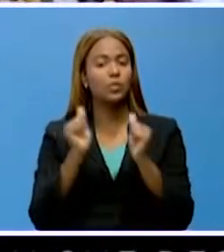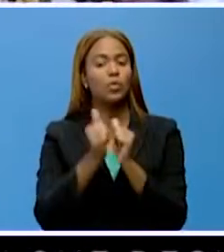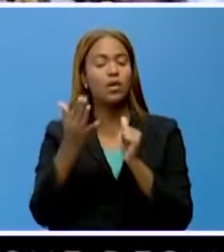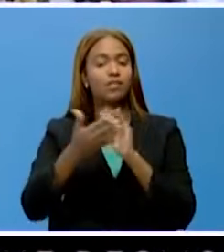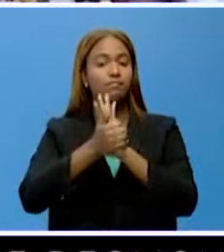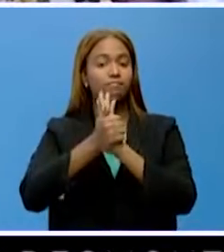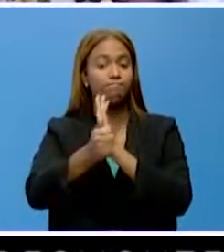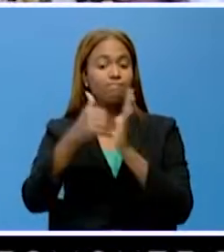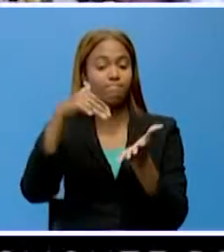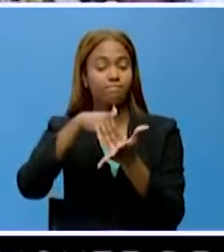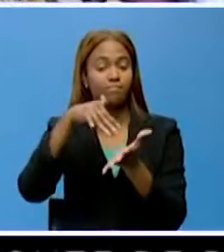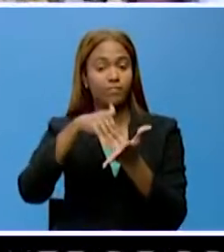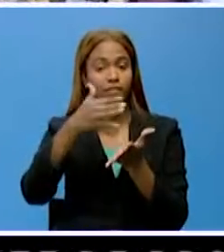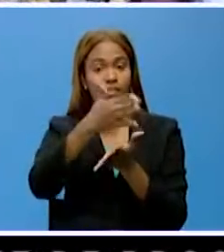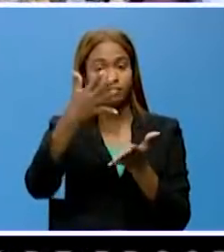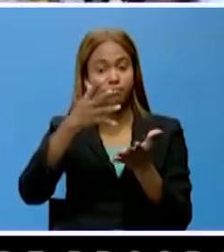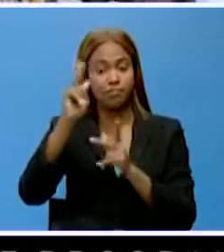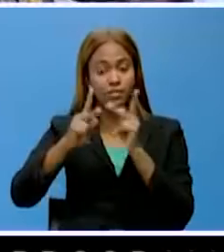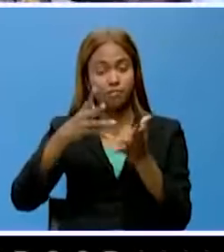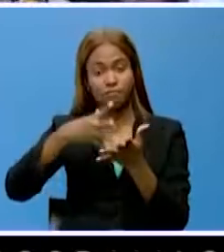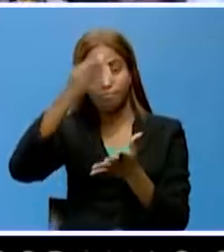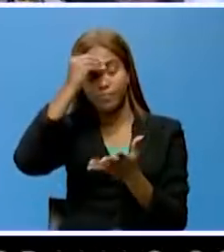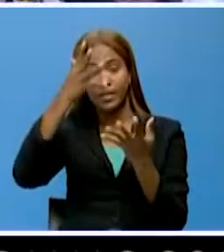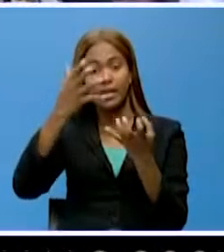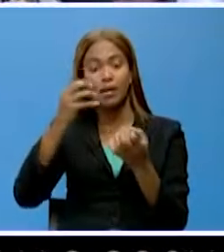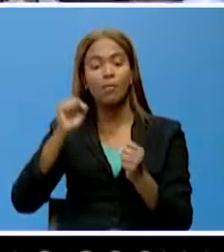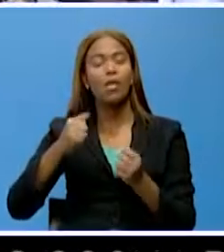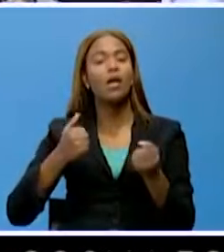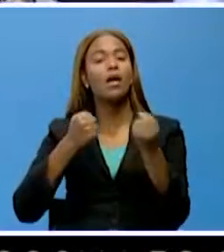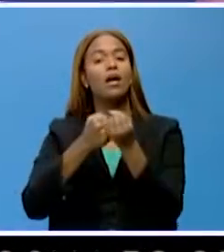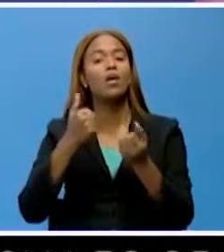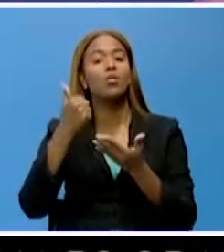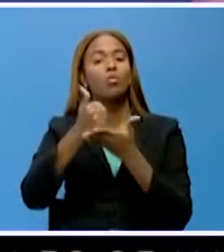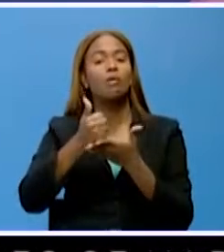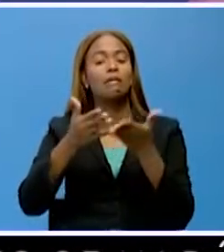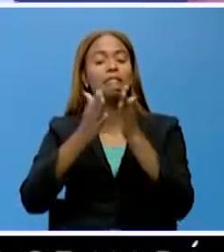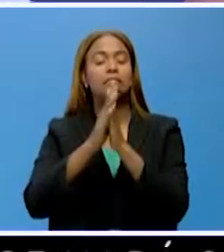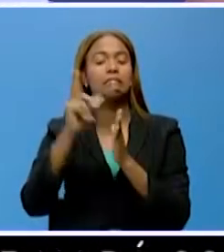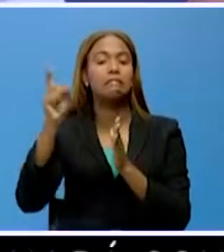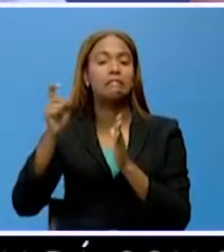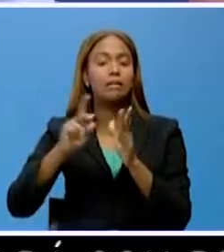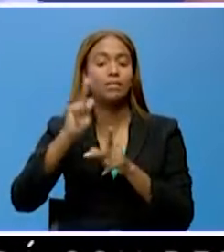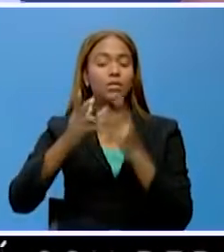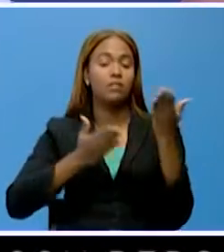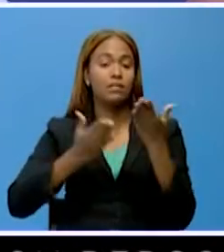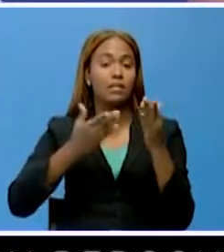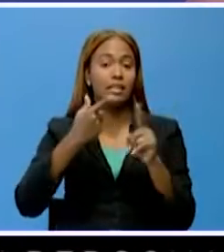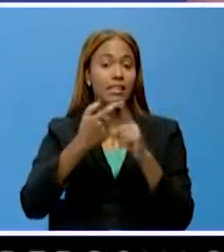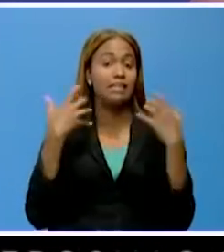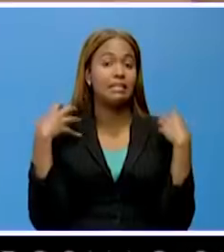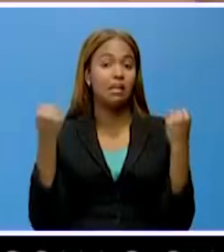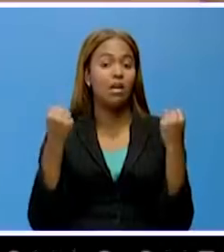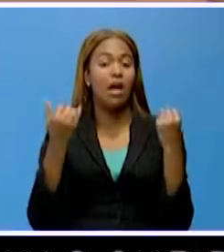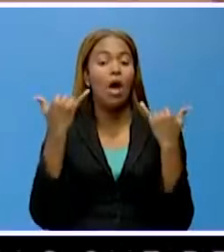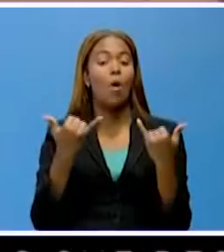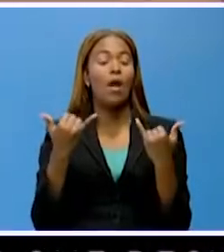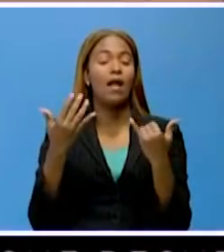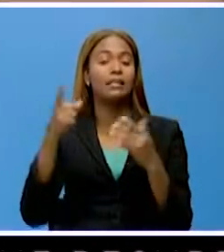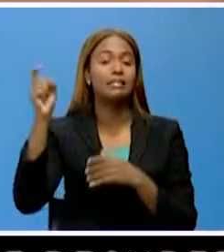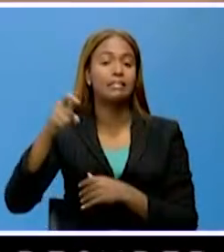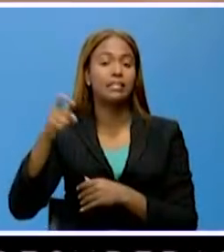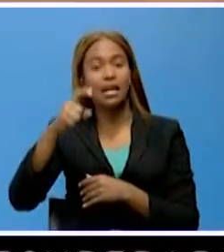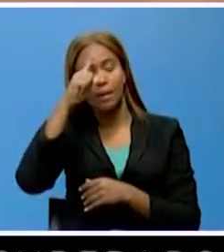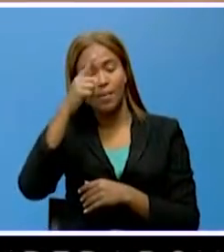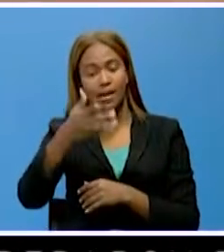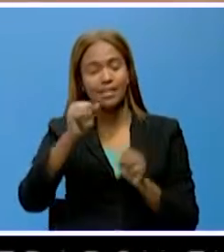Infotec. En realidad, en dichas capacitaciones se busca responder parte de la demanda del personal de servicio de salud que actualmente está pendiente en el